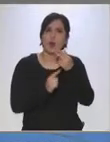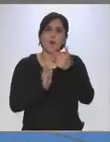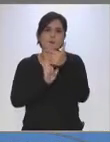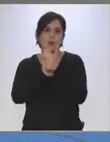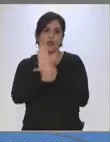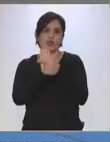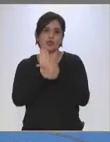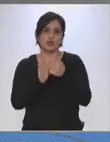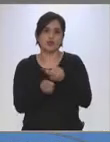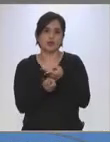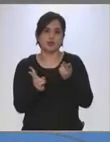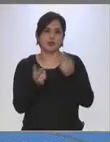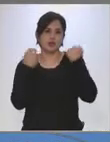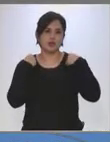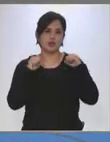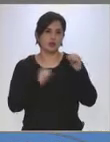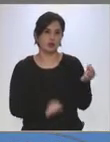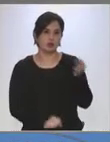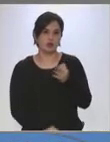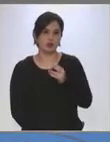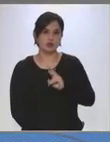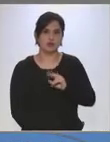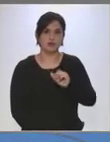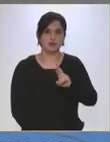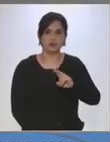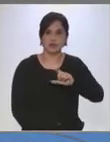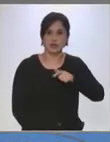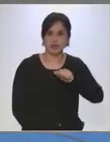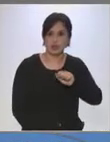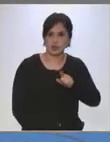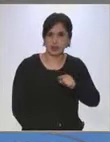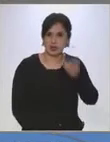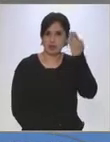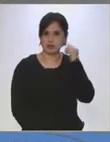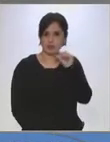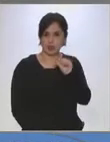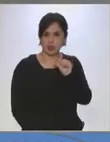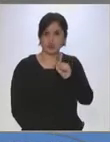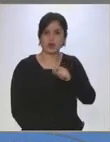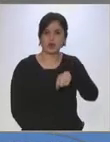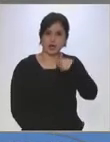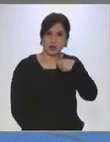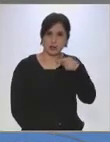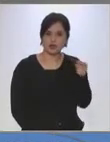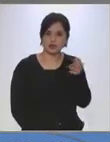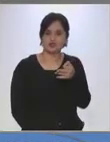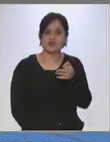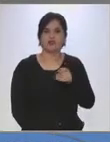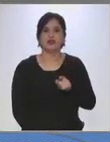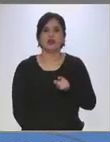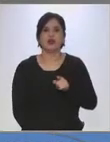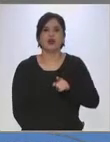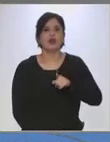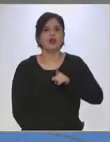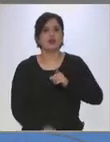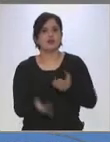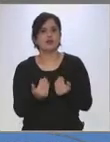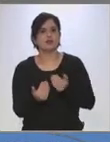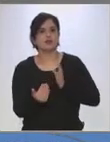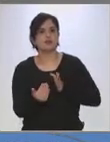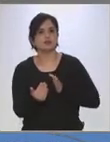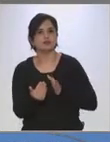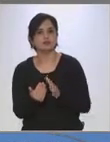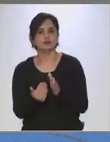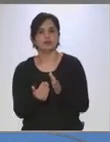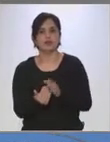como nos decía alberto vargas en el almuerzo es un rato atrás y particularmente en el paralímpico requieren constancia y consistencia